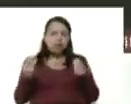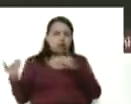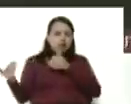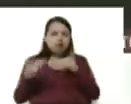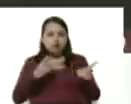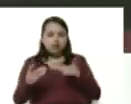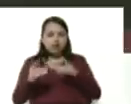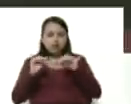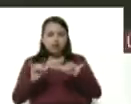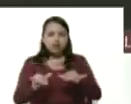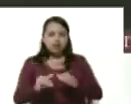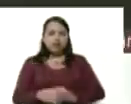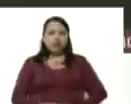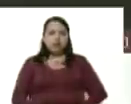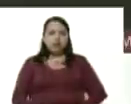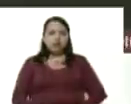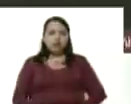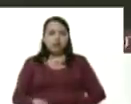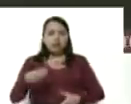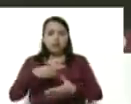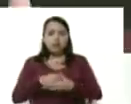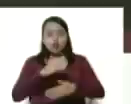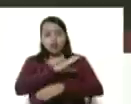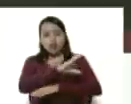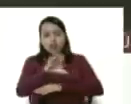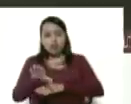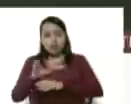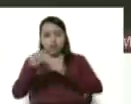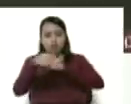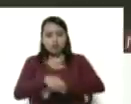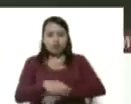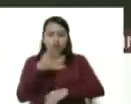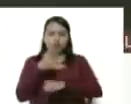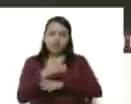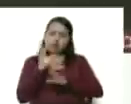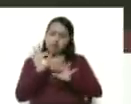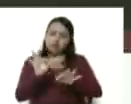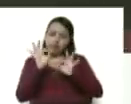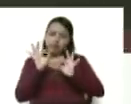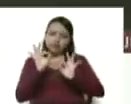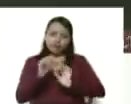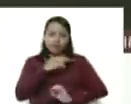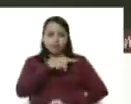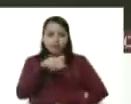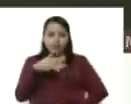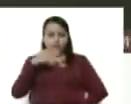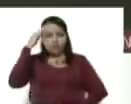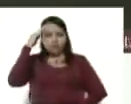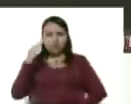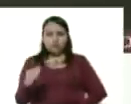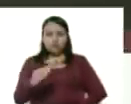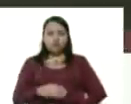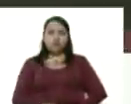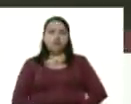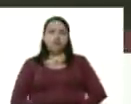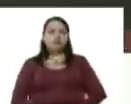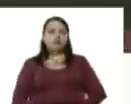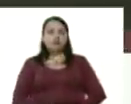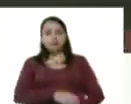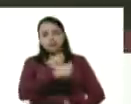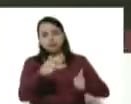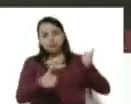discutido incluso en el CARICOM, y eso pues tiene que tomarse en cuenta. Nosotros como Fuerza Armada, señora